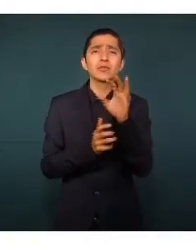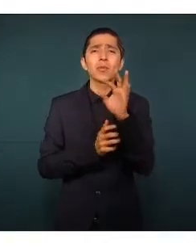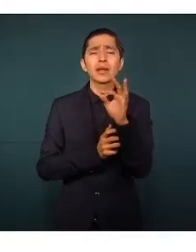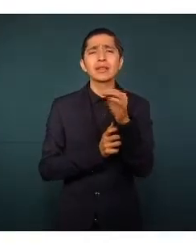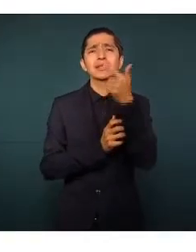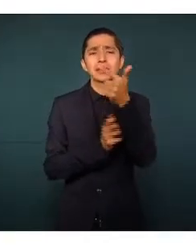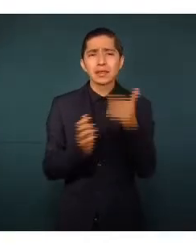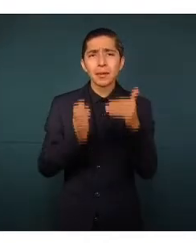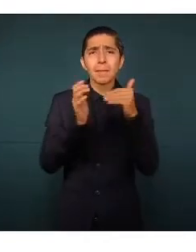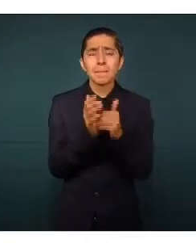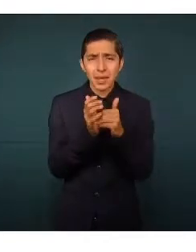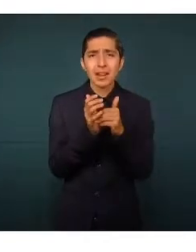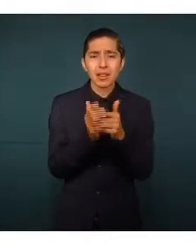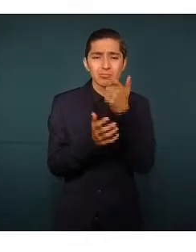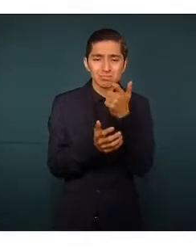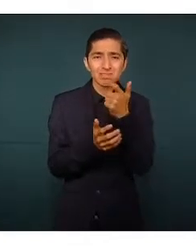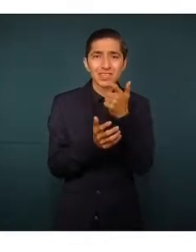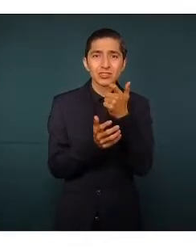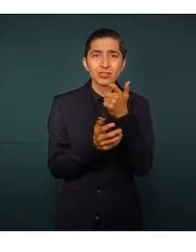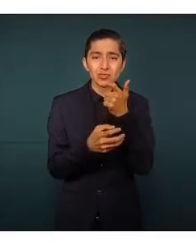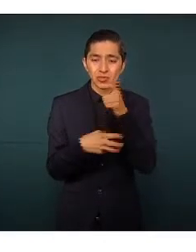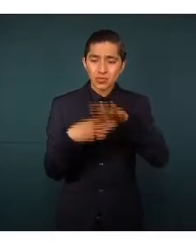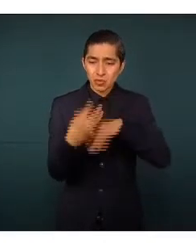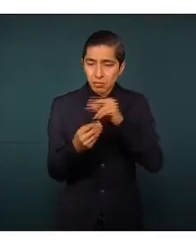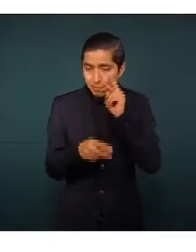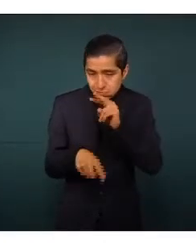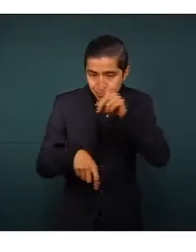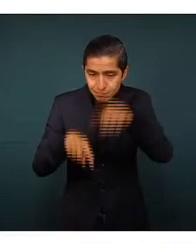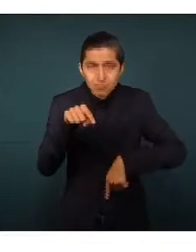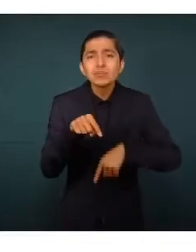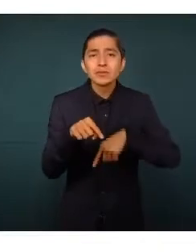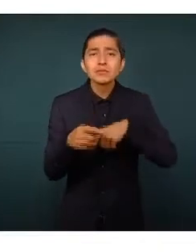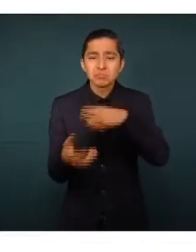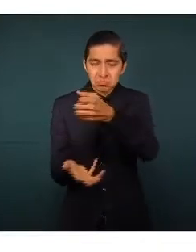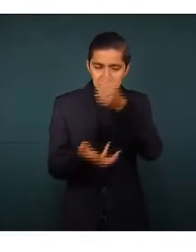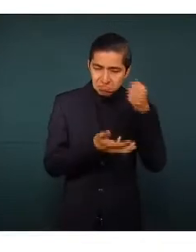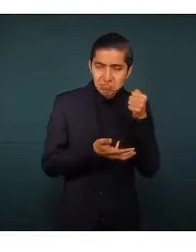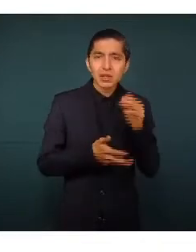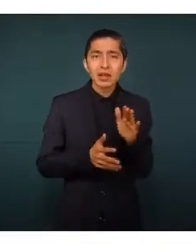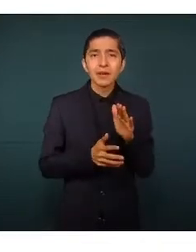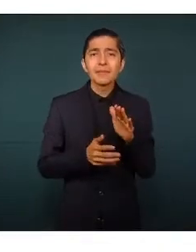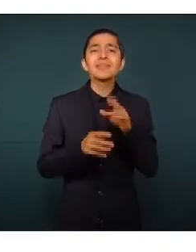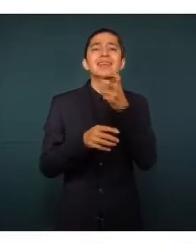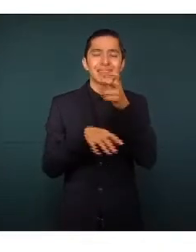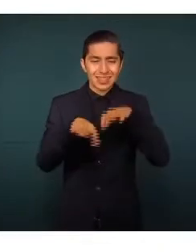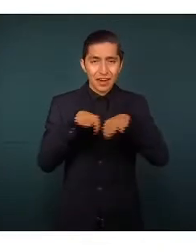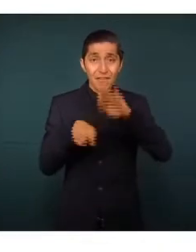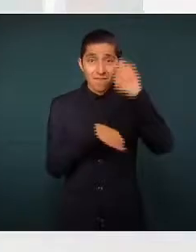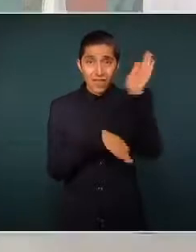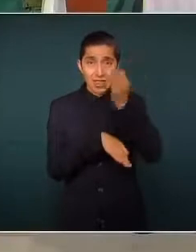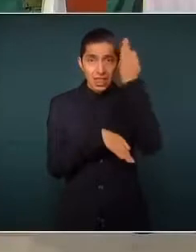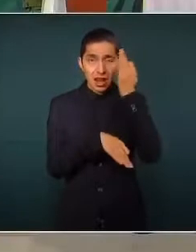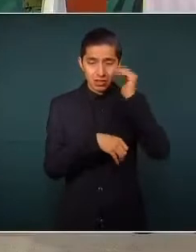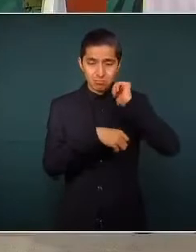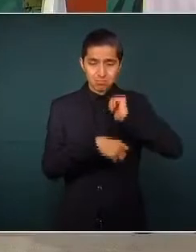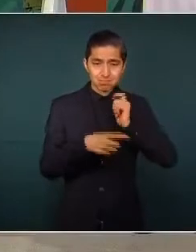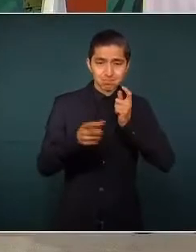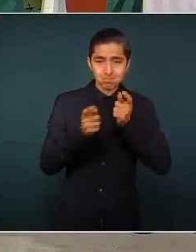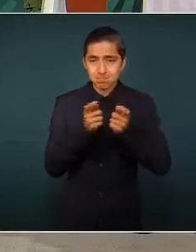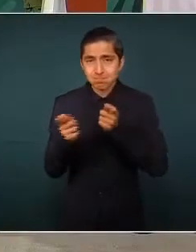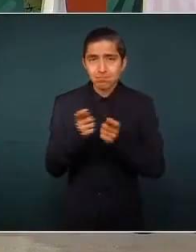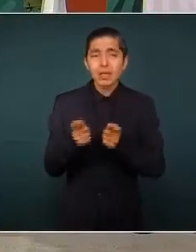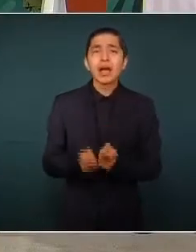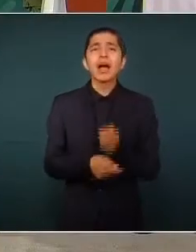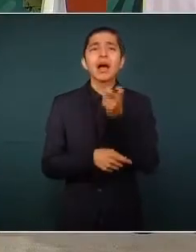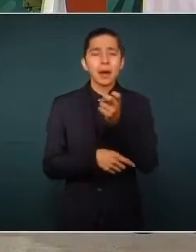747,148 pesos en moneda nacional. Es el trabajo de la parte federal. Aquí no están incluidos